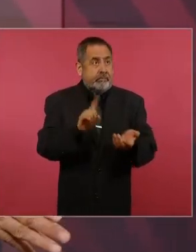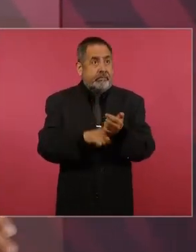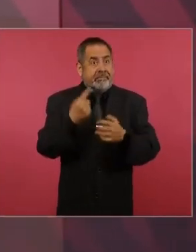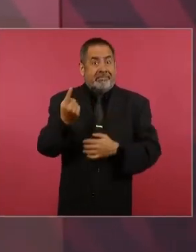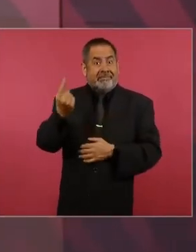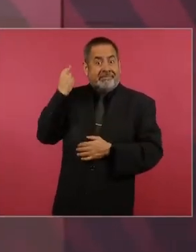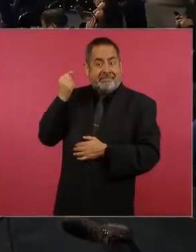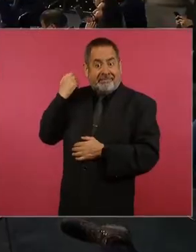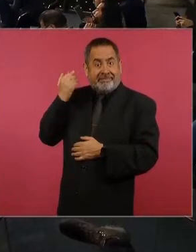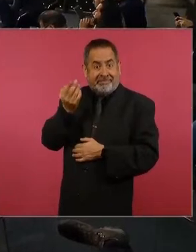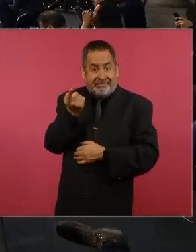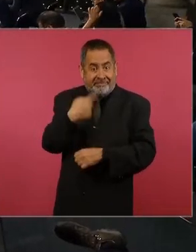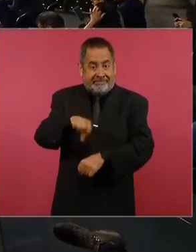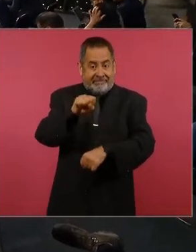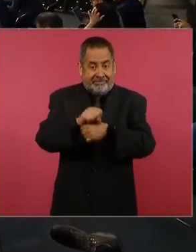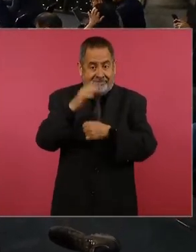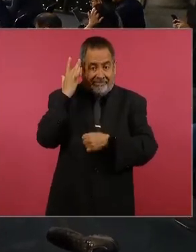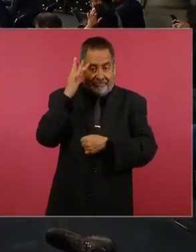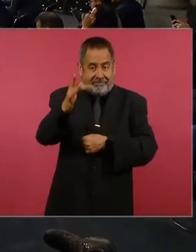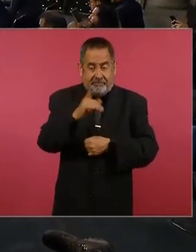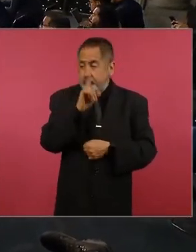Santa.